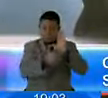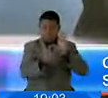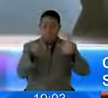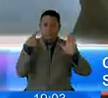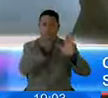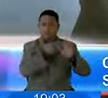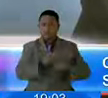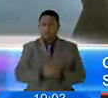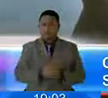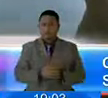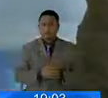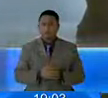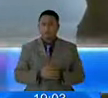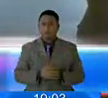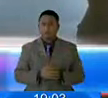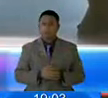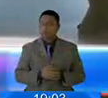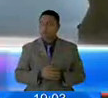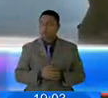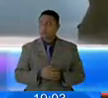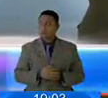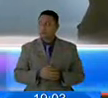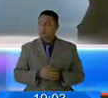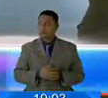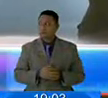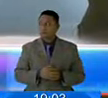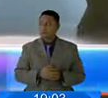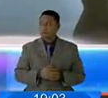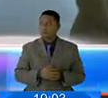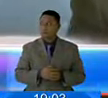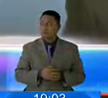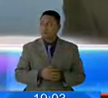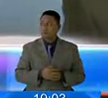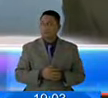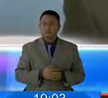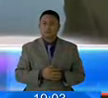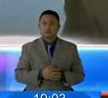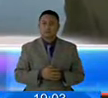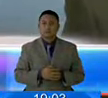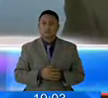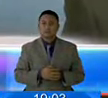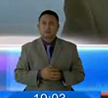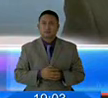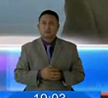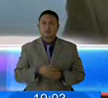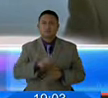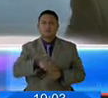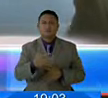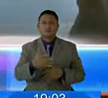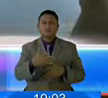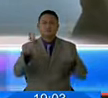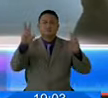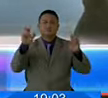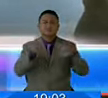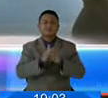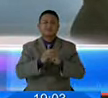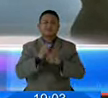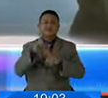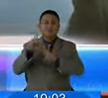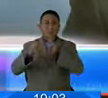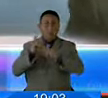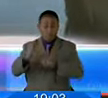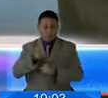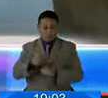hemos tenido denuncias sobre el tema de empresas que sin estar acreditadas están publicando pronósticos de encuestas. Si bien no ha habido